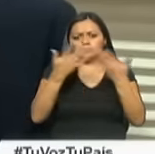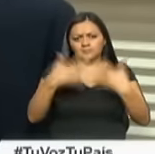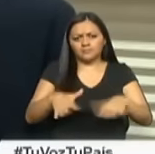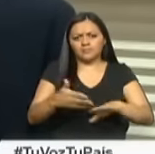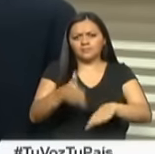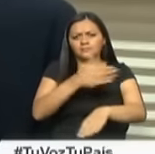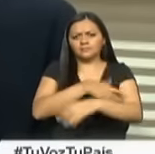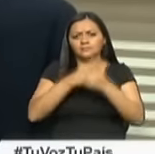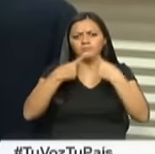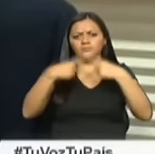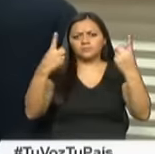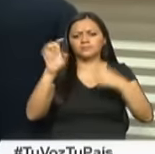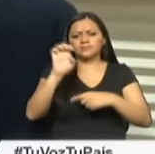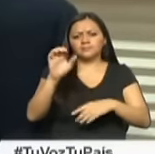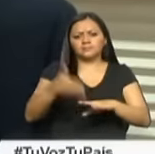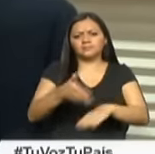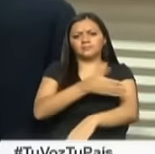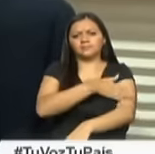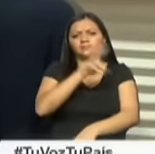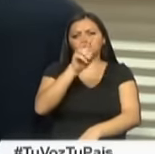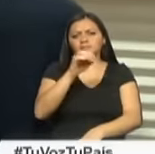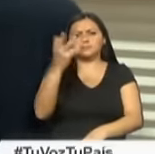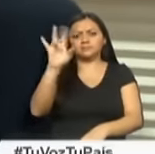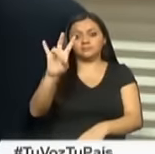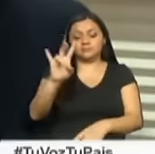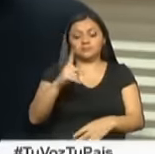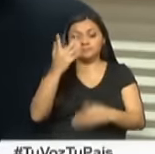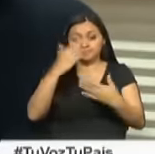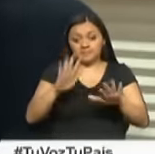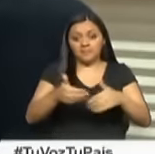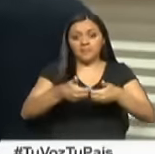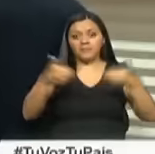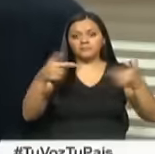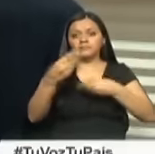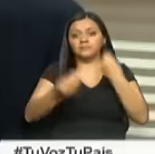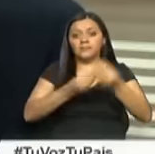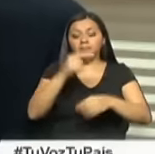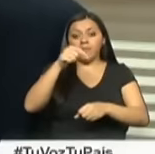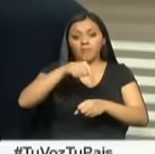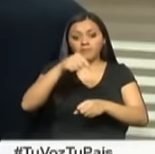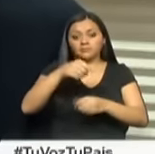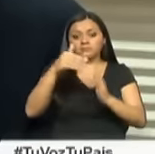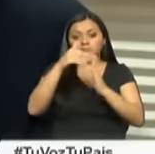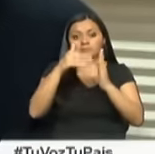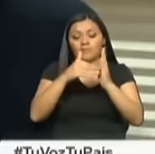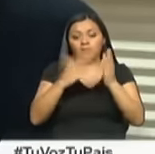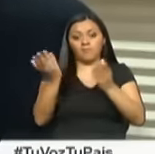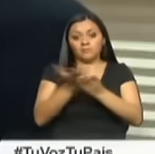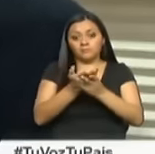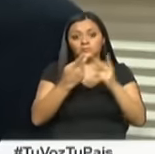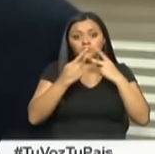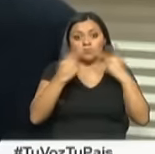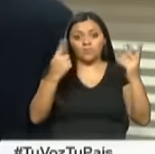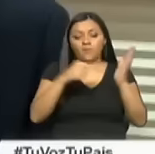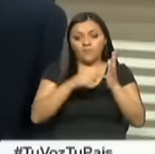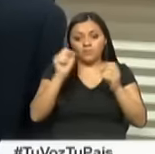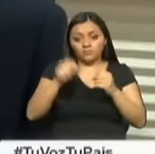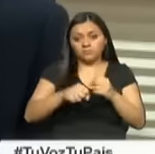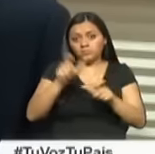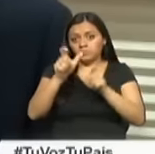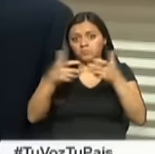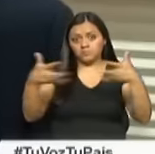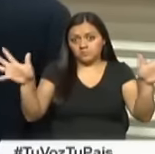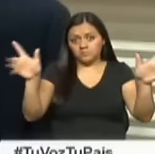hecha pública en enero del 2017. Aparte de eso, en este expediente que es público y puede accederlo cualquier